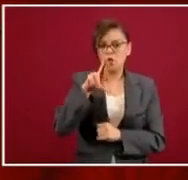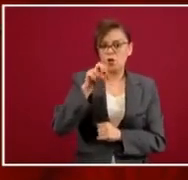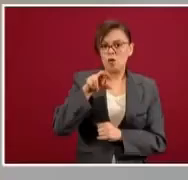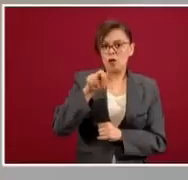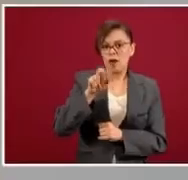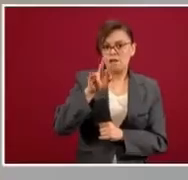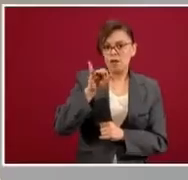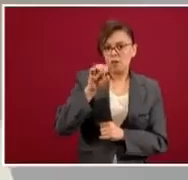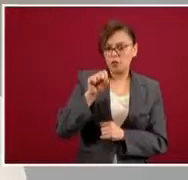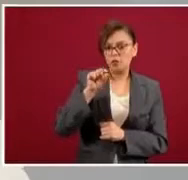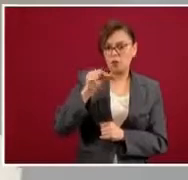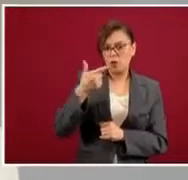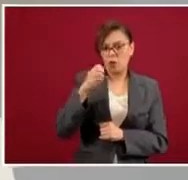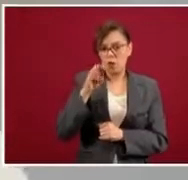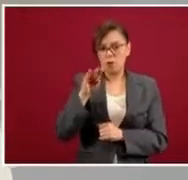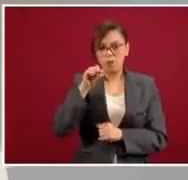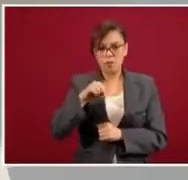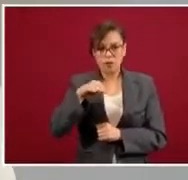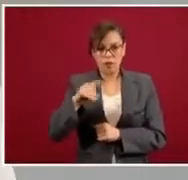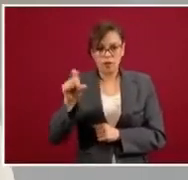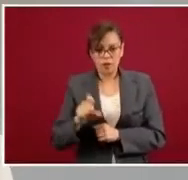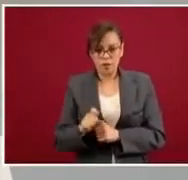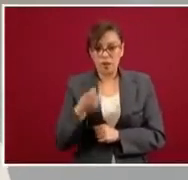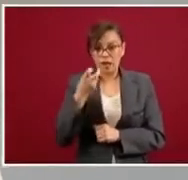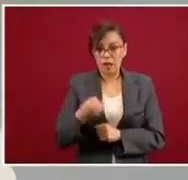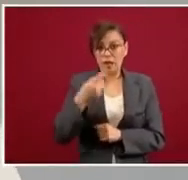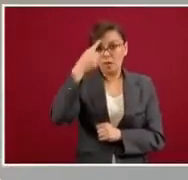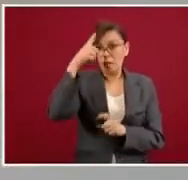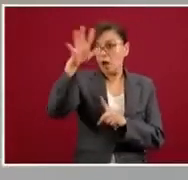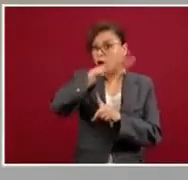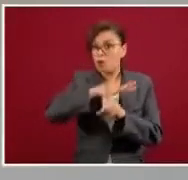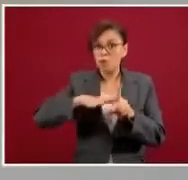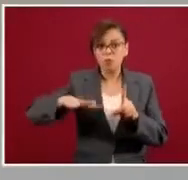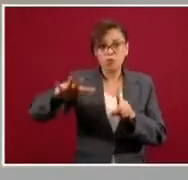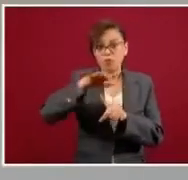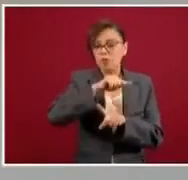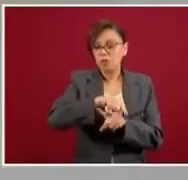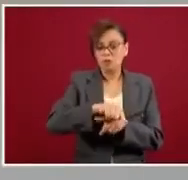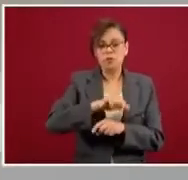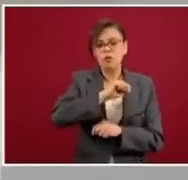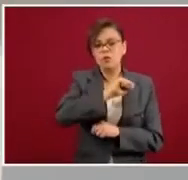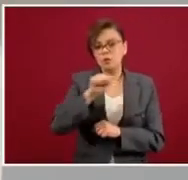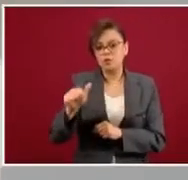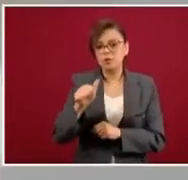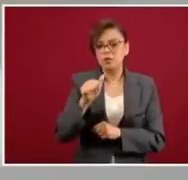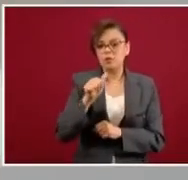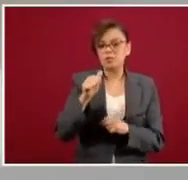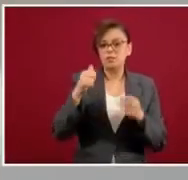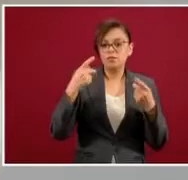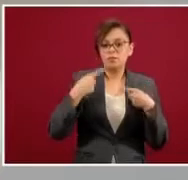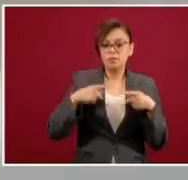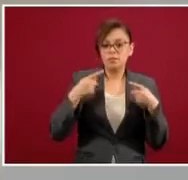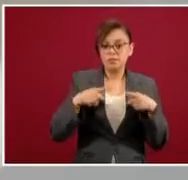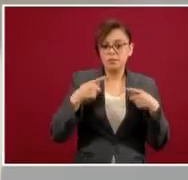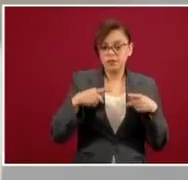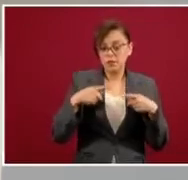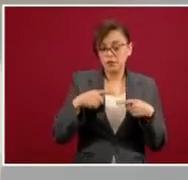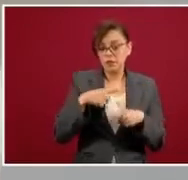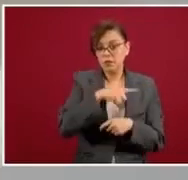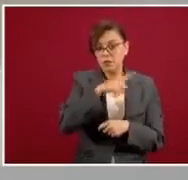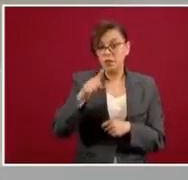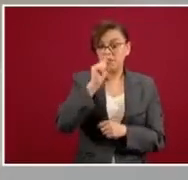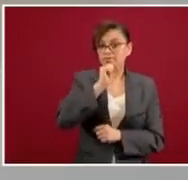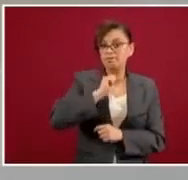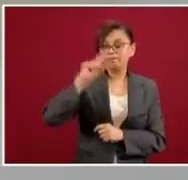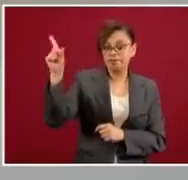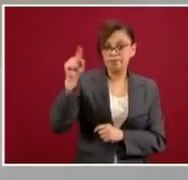coronavirus.gov.mx. No es una guía para uso de la población en general, es una guía técnica para las y los